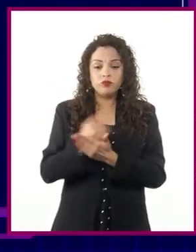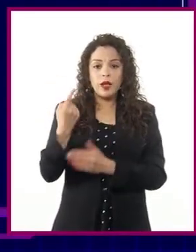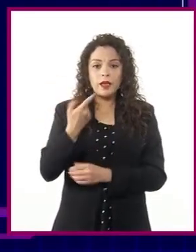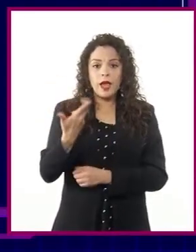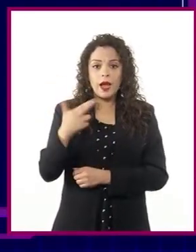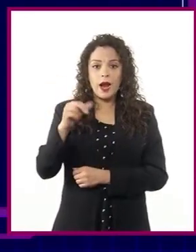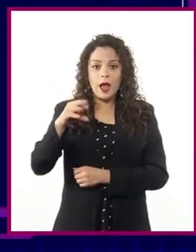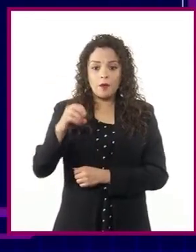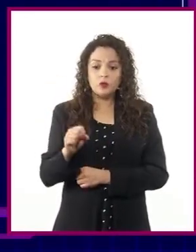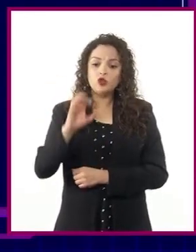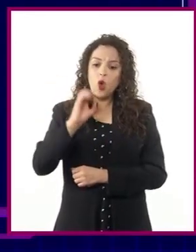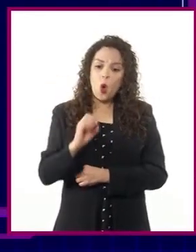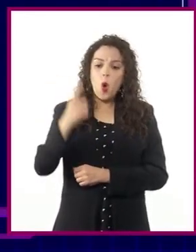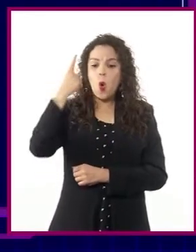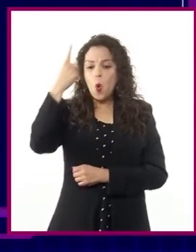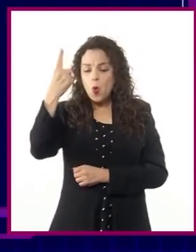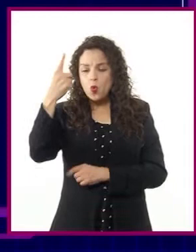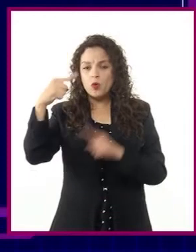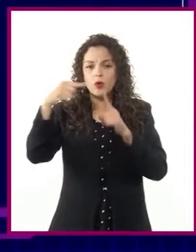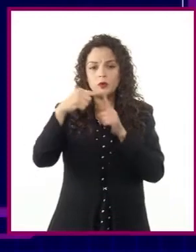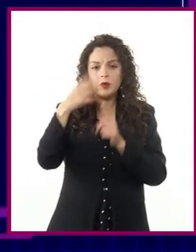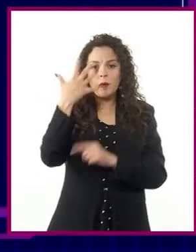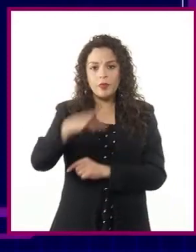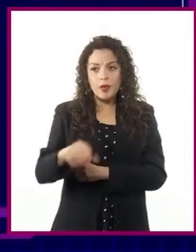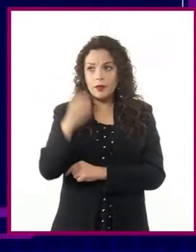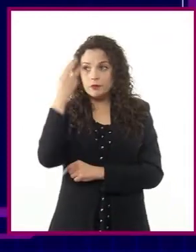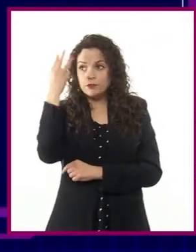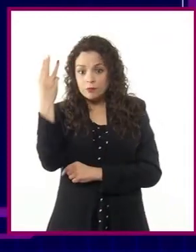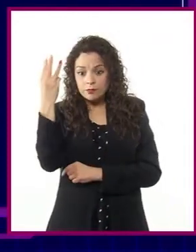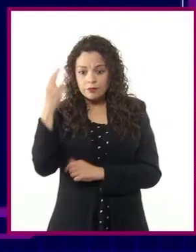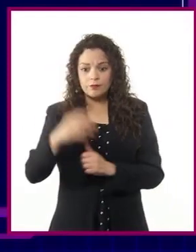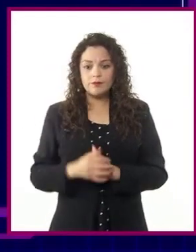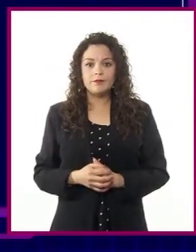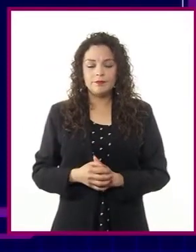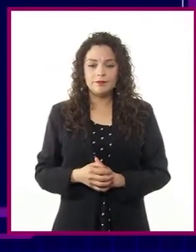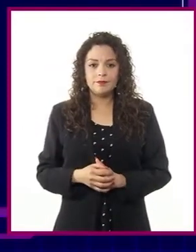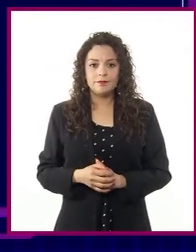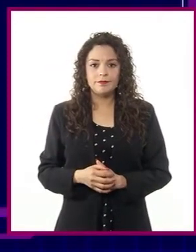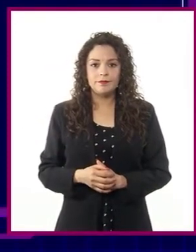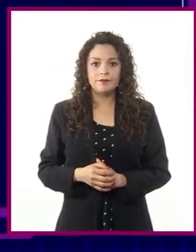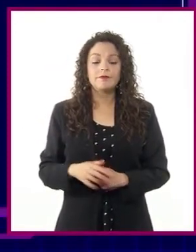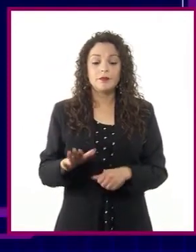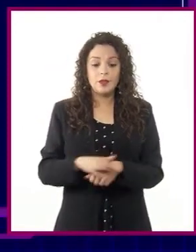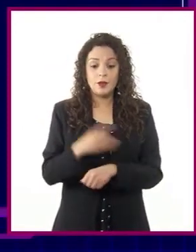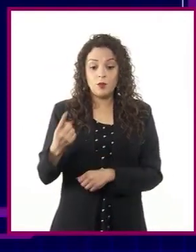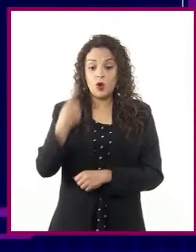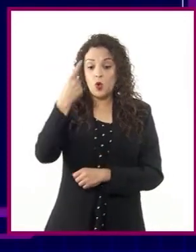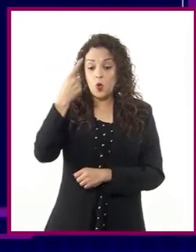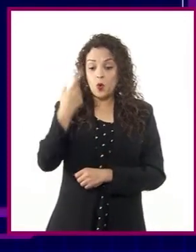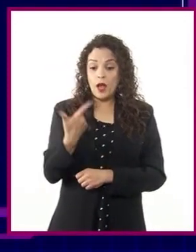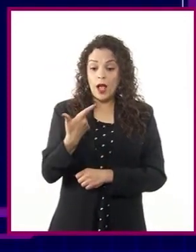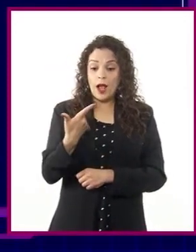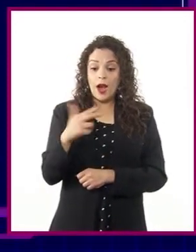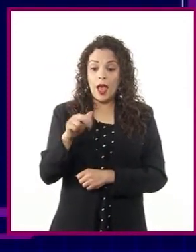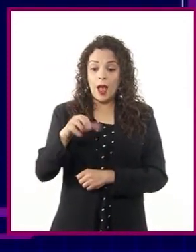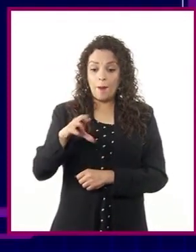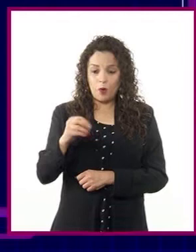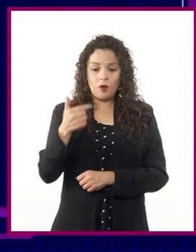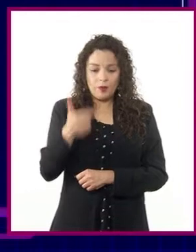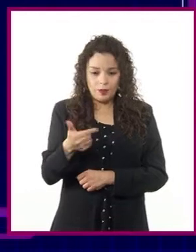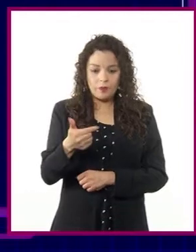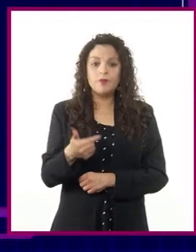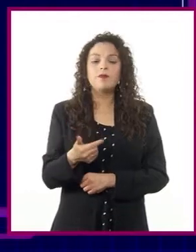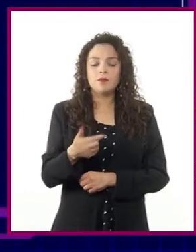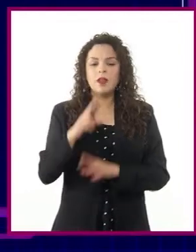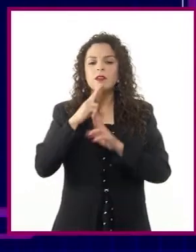manera equivalente, que un miligramo es una milésima parte de un gramo, o que un gramo equivale a 1000 miligramos.